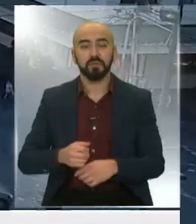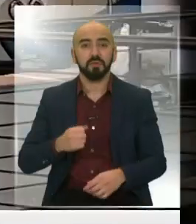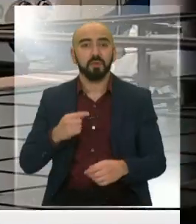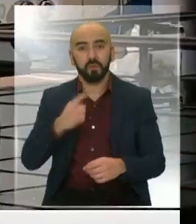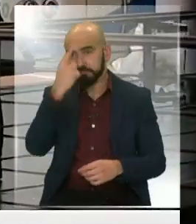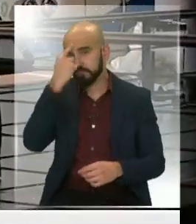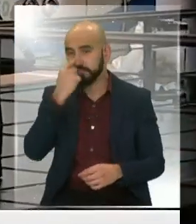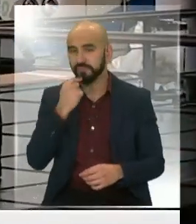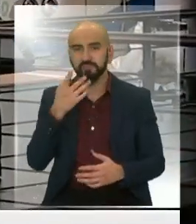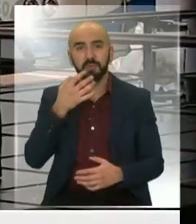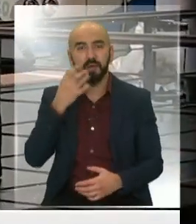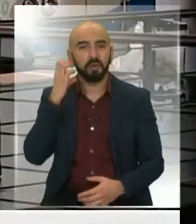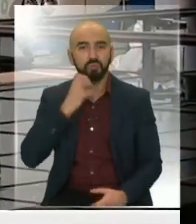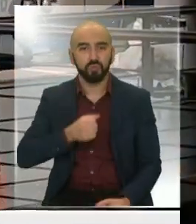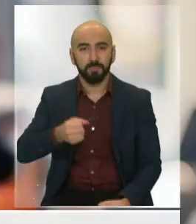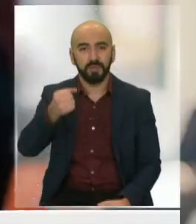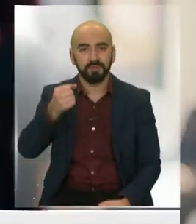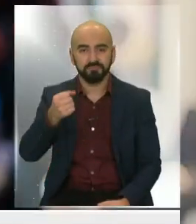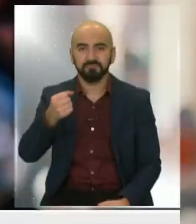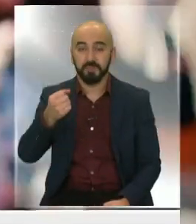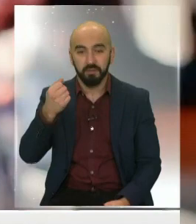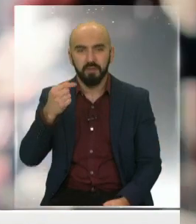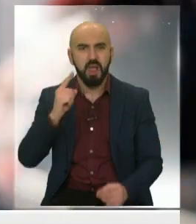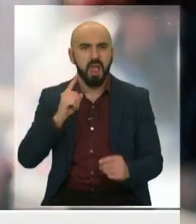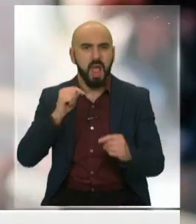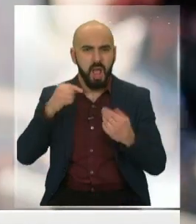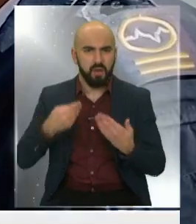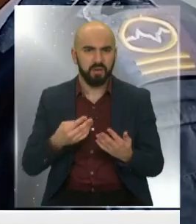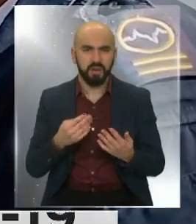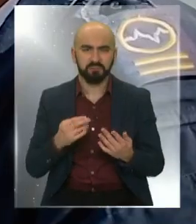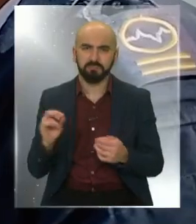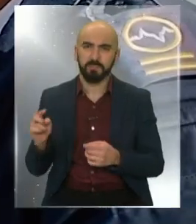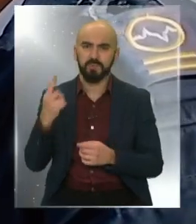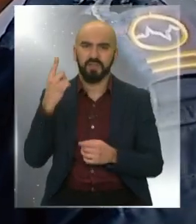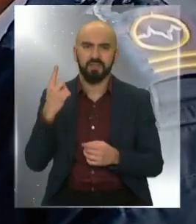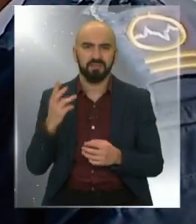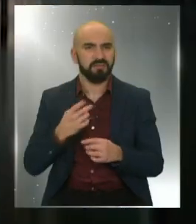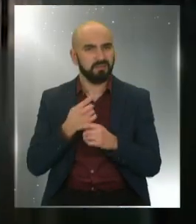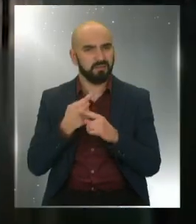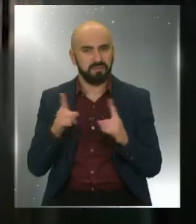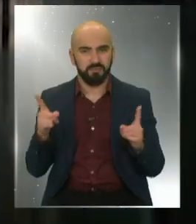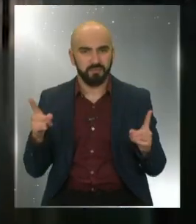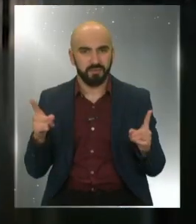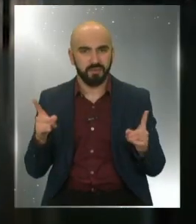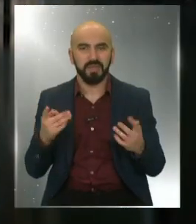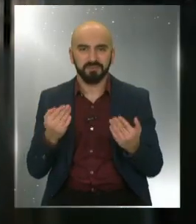Hoy las prioridades son otras y se requiere el esfuerzo de todos.